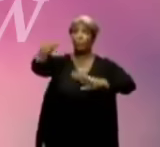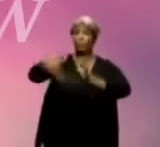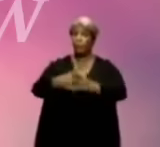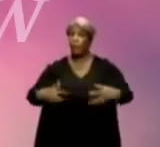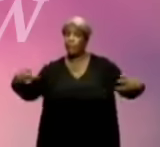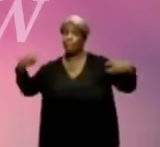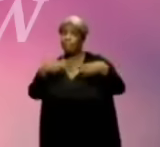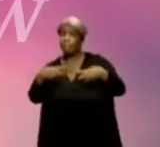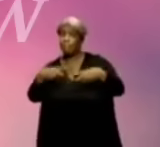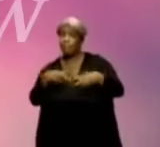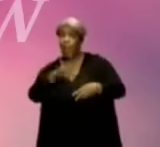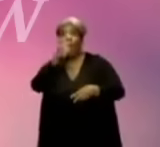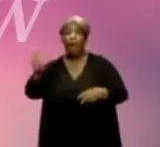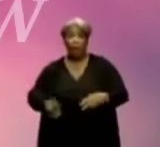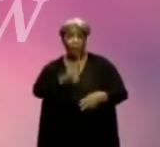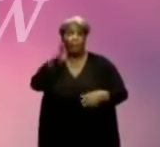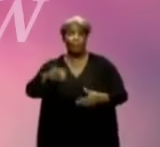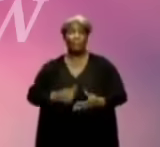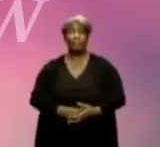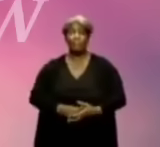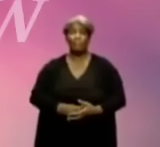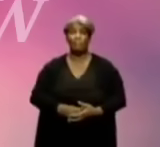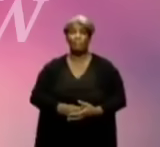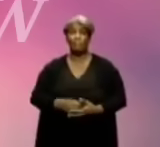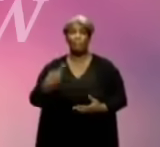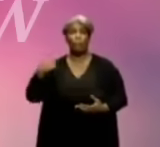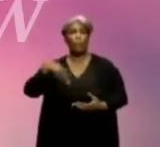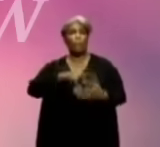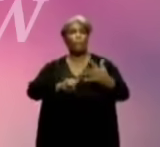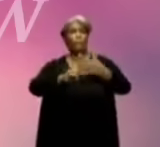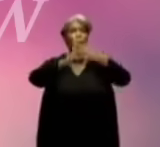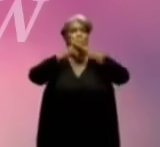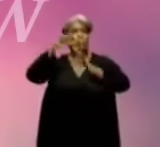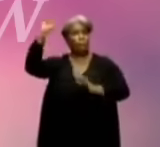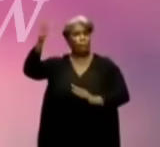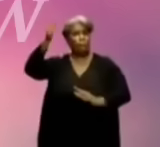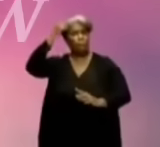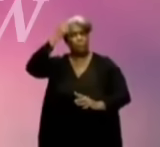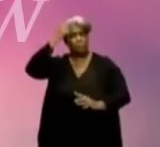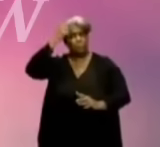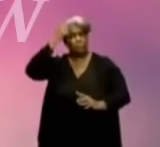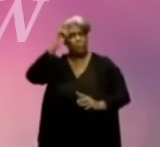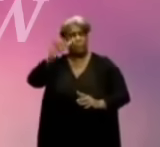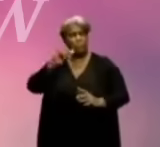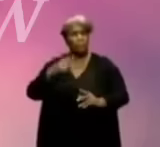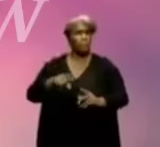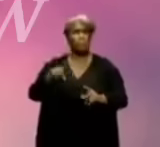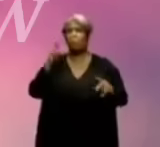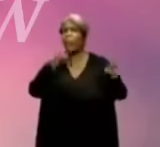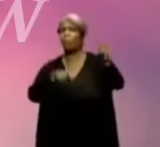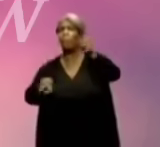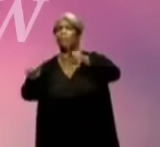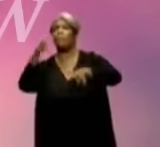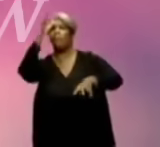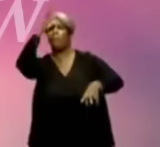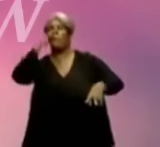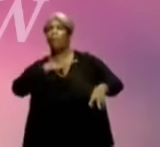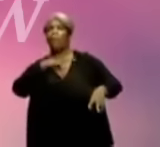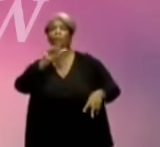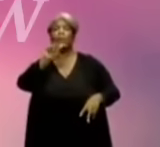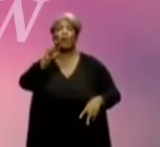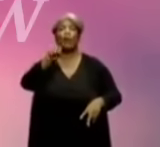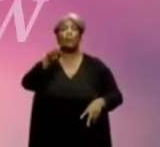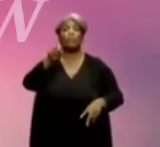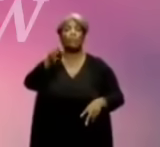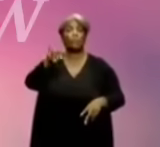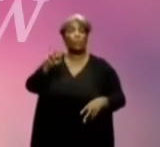Cuando nosotros llegamos al gobierno, y por eso estaba buscando a ver si estaba Antonio Almonte aquí presente, porque él tiene los